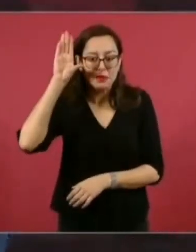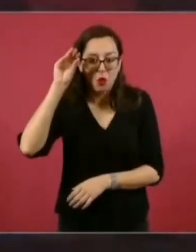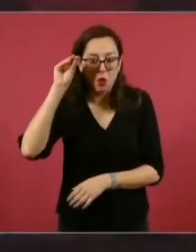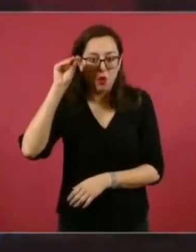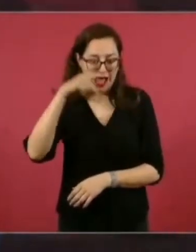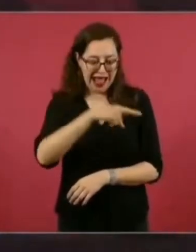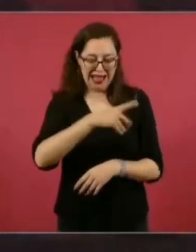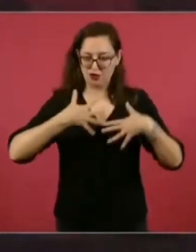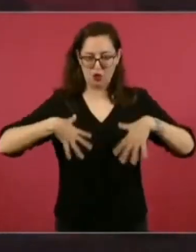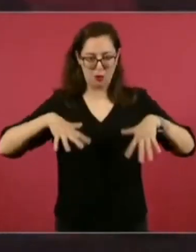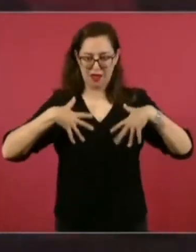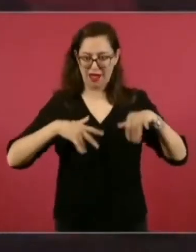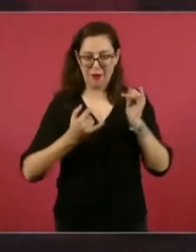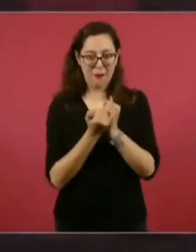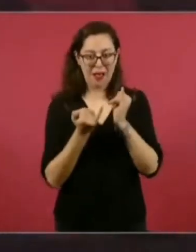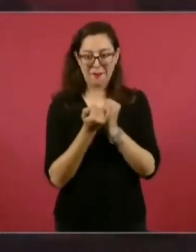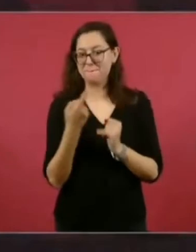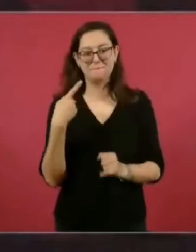Se grabó antes.